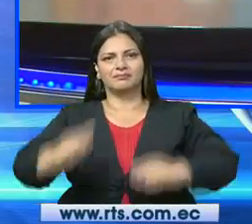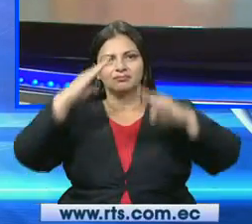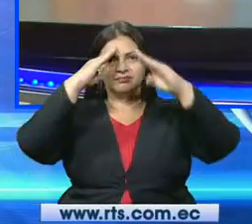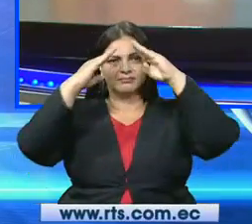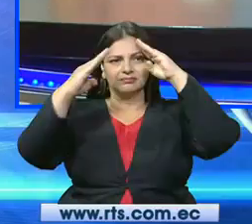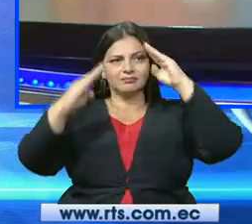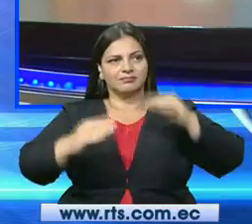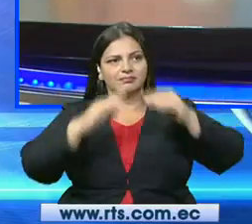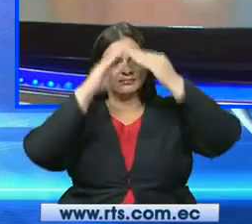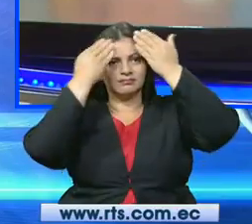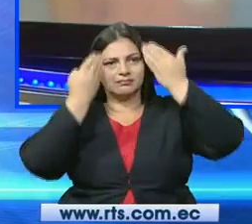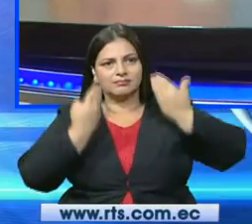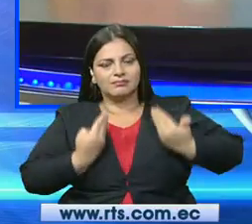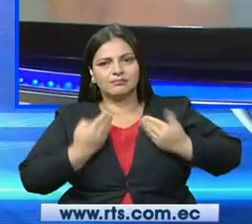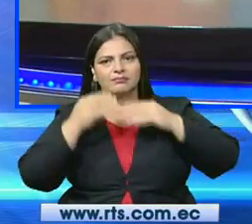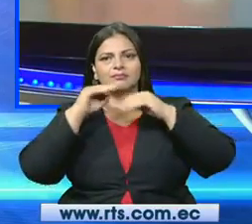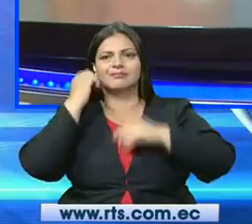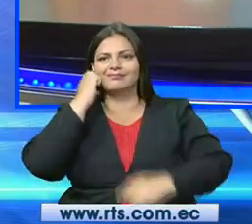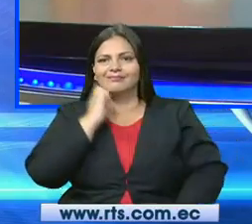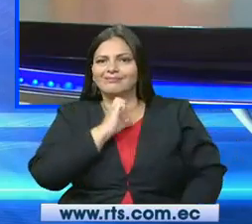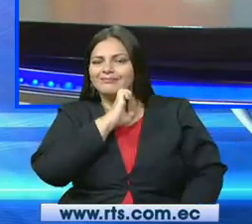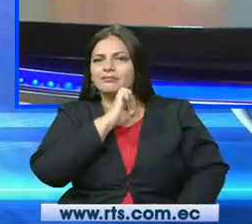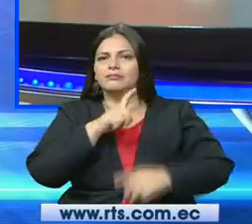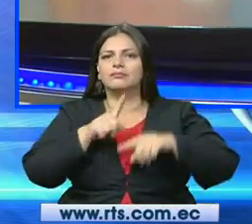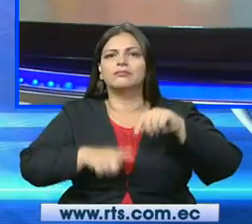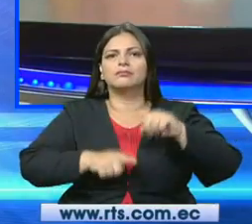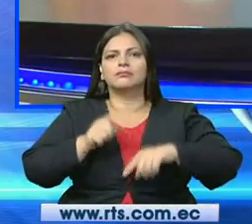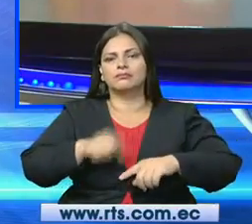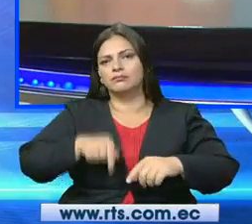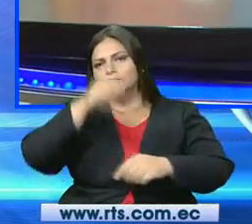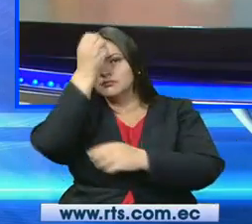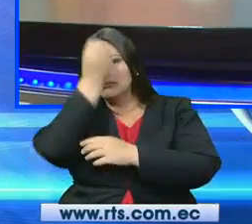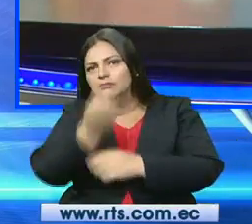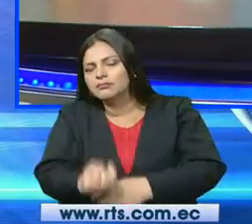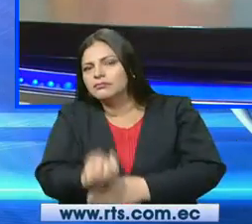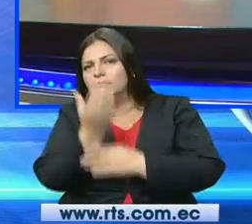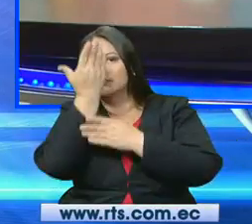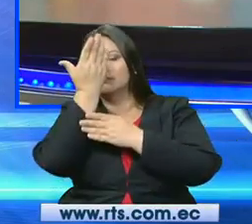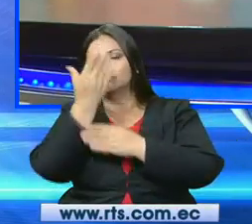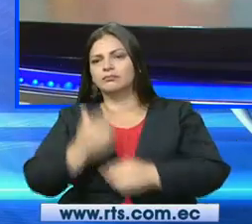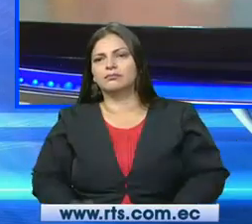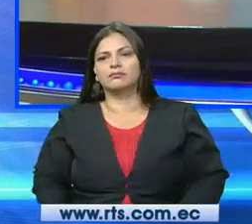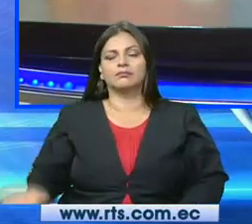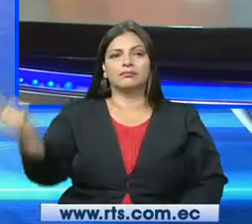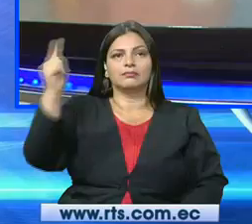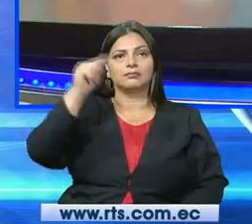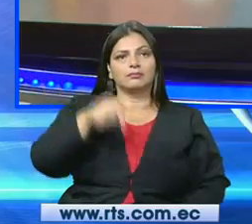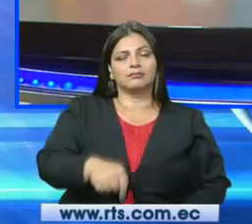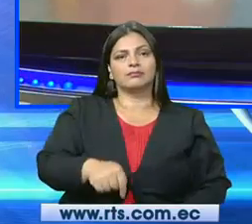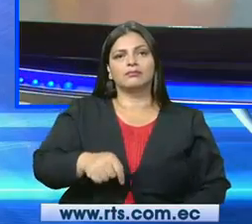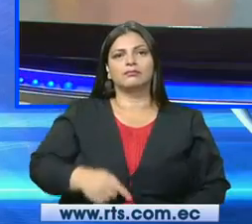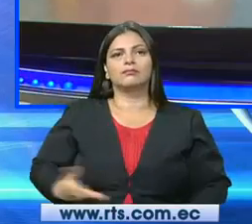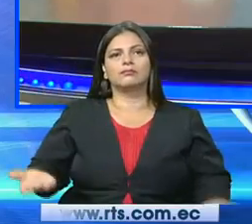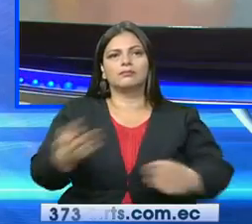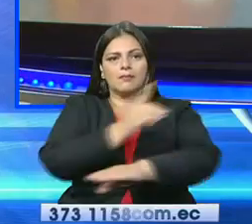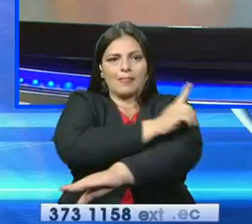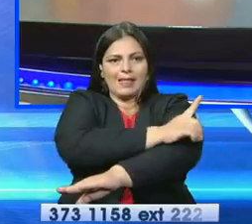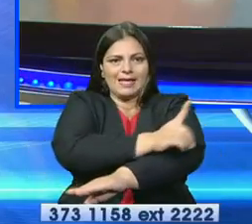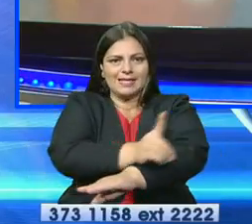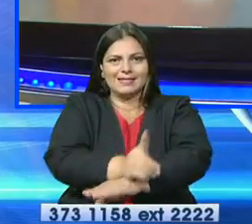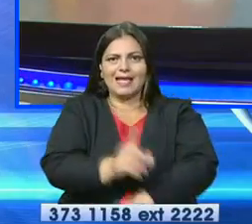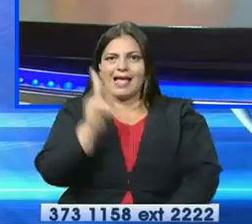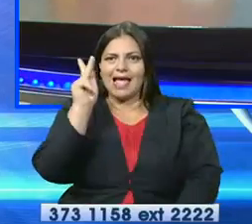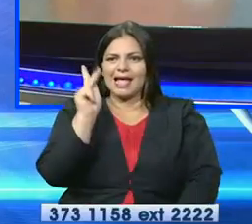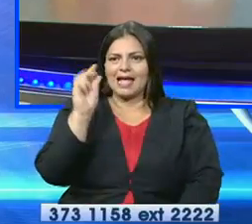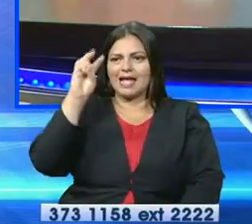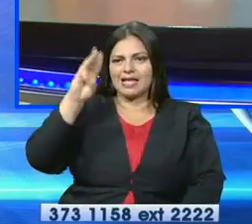Enrique y Roselena? Amigos televidentes, buenos días. Hemos acudido a la vía Adaule, kilómetro